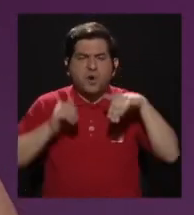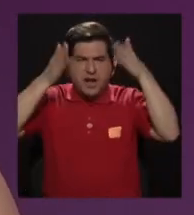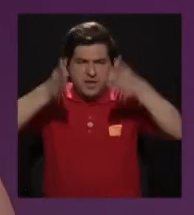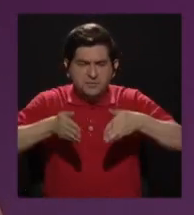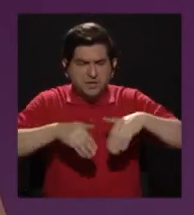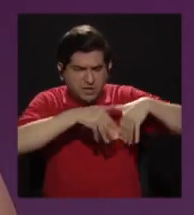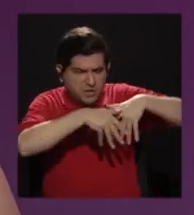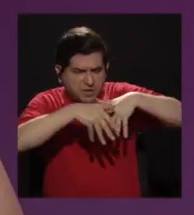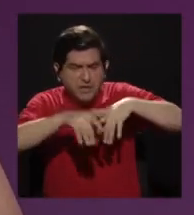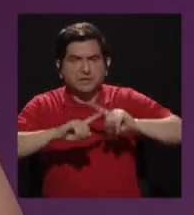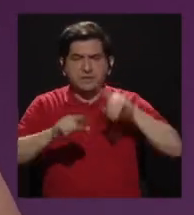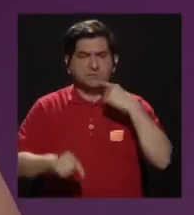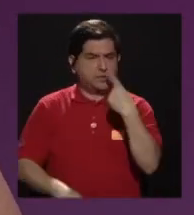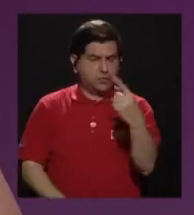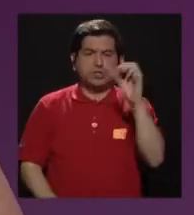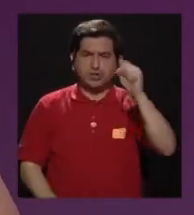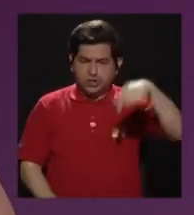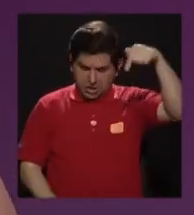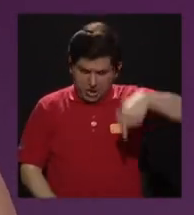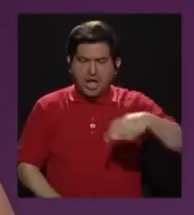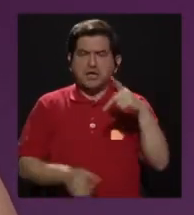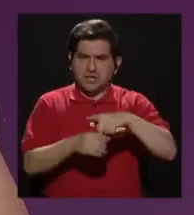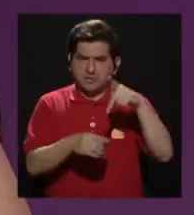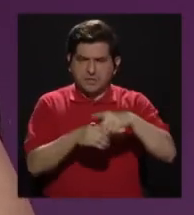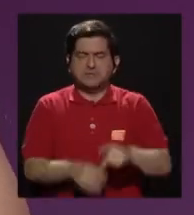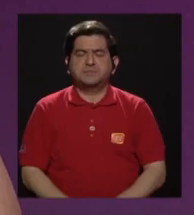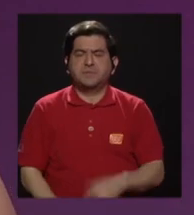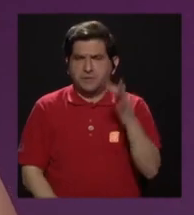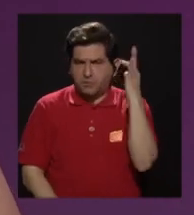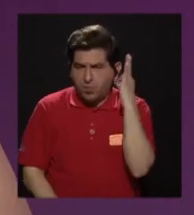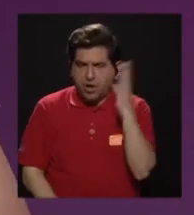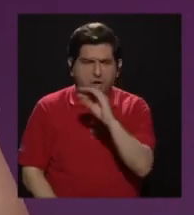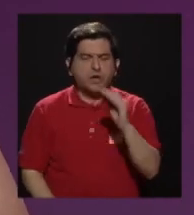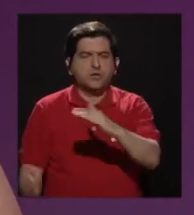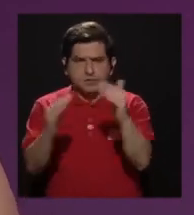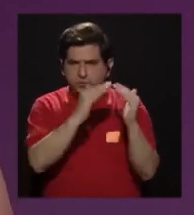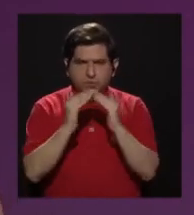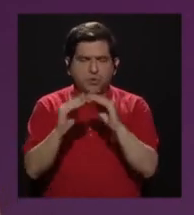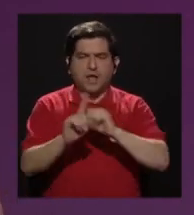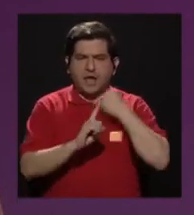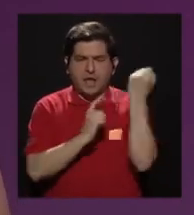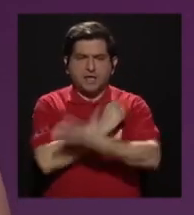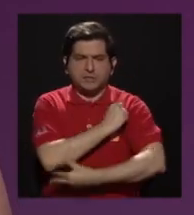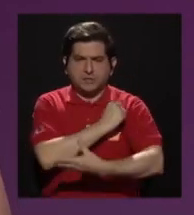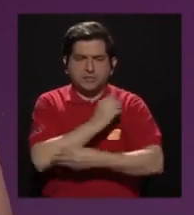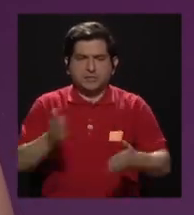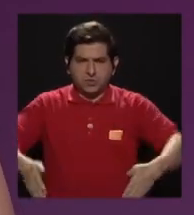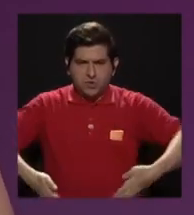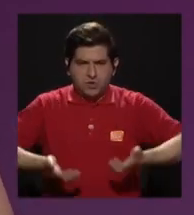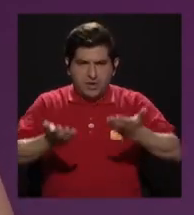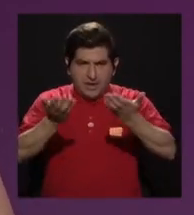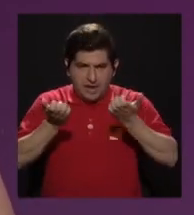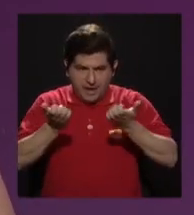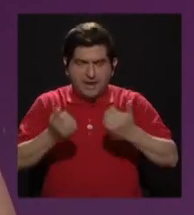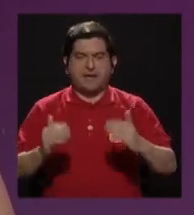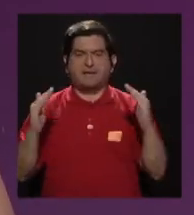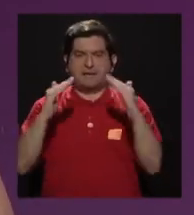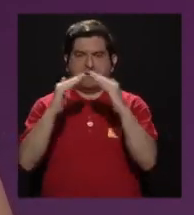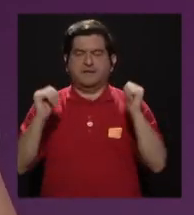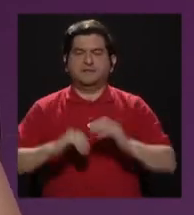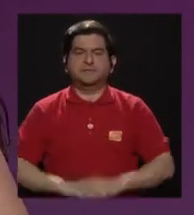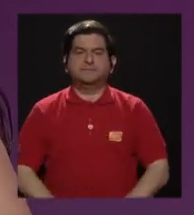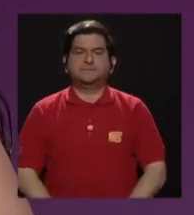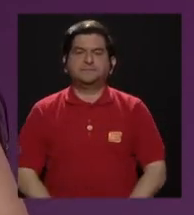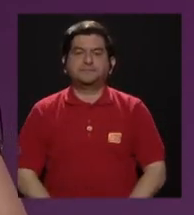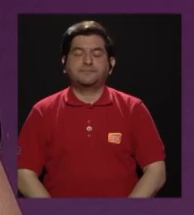sí dicen aquí están las mujeres, o aquí está la comunidad, ¿verdad?, en condiciones de pobreza que quiere vivienda. Entonces, por